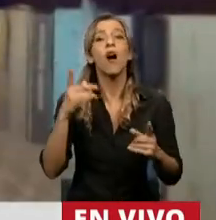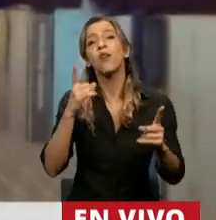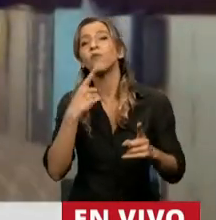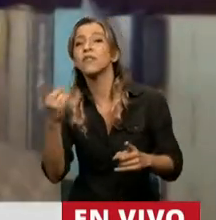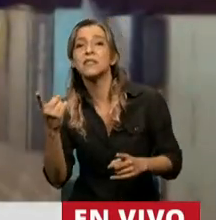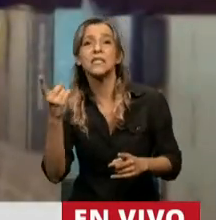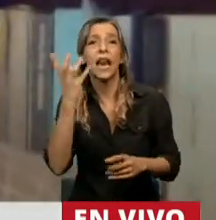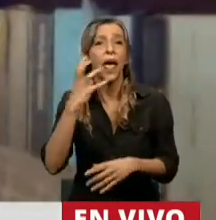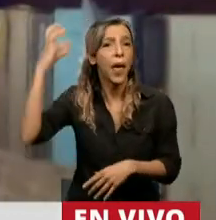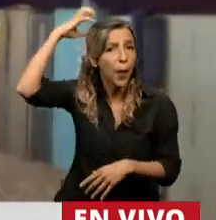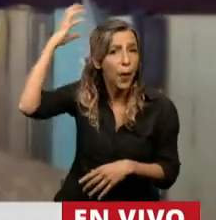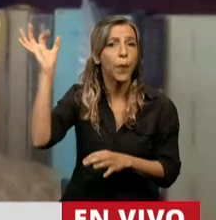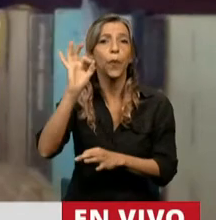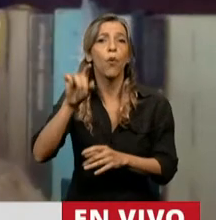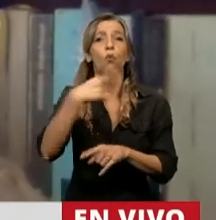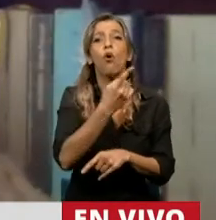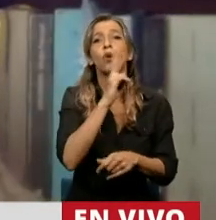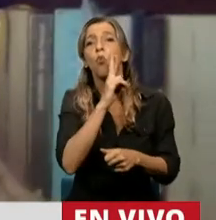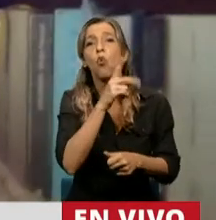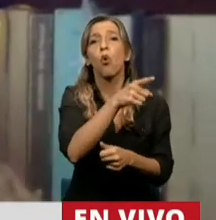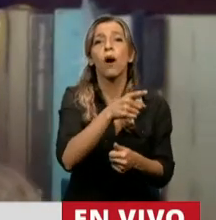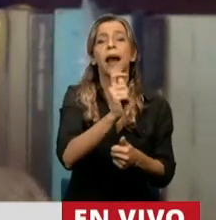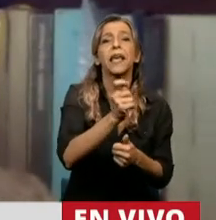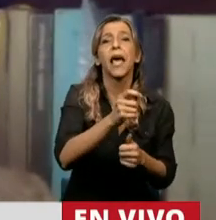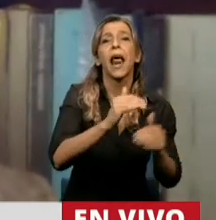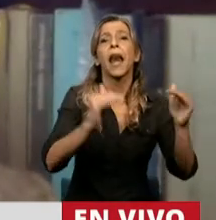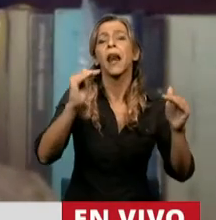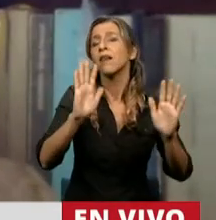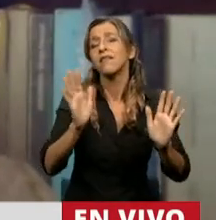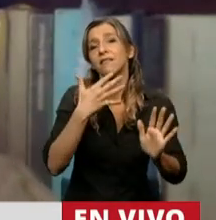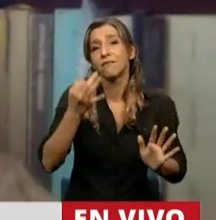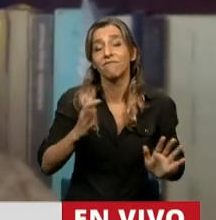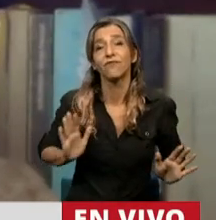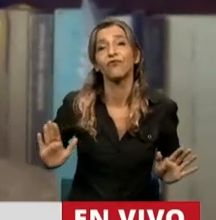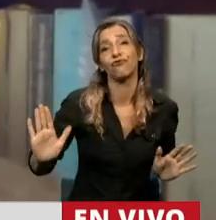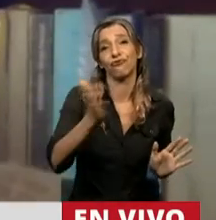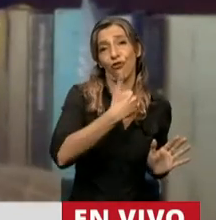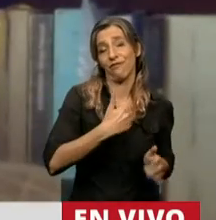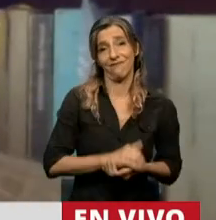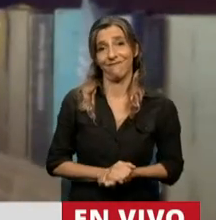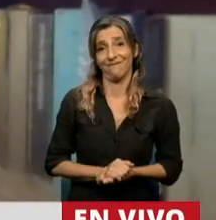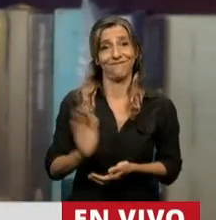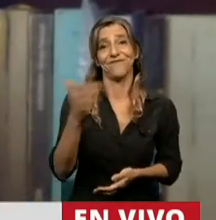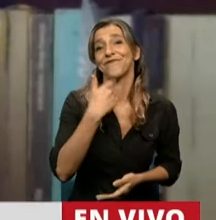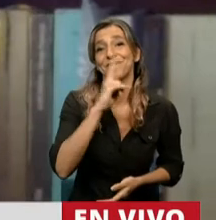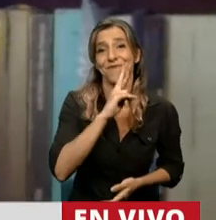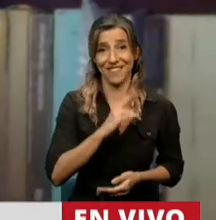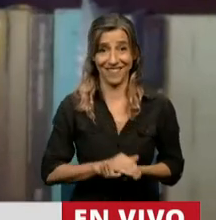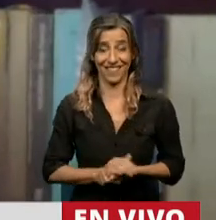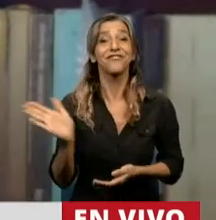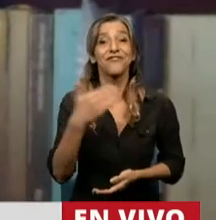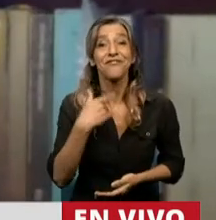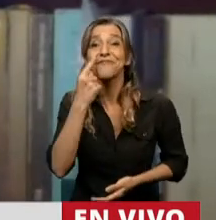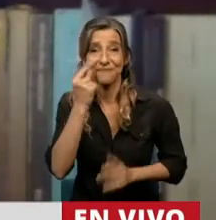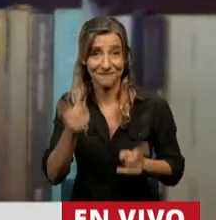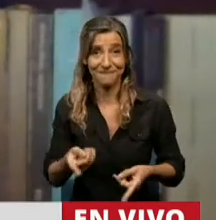las otras. No, mire, fuimos todas. Somos todas. Somos todas y todos, como se dice ahora, señor